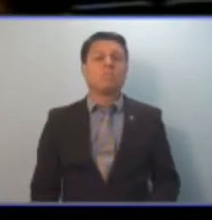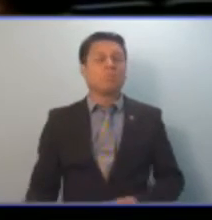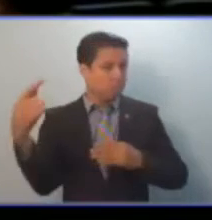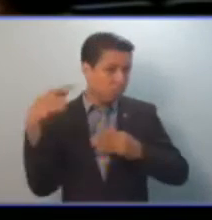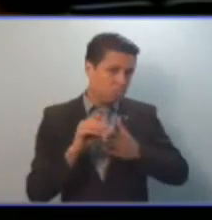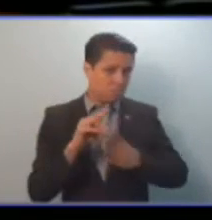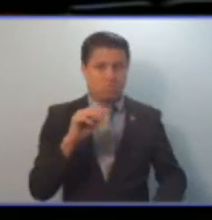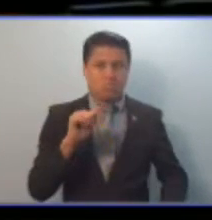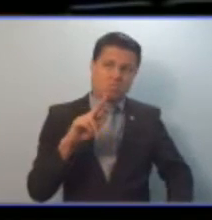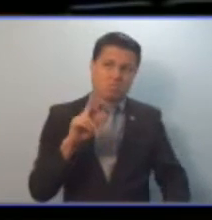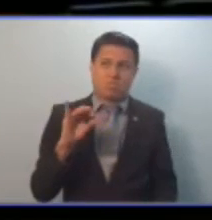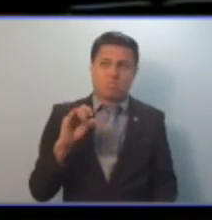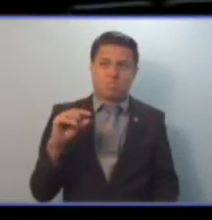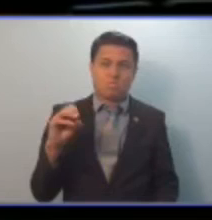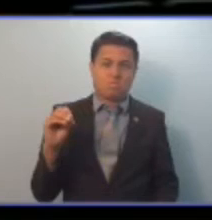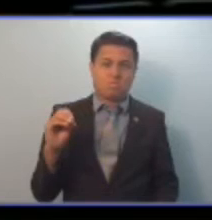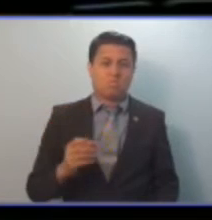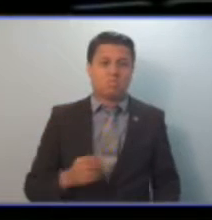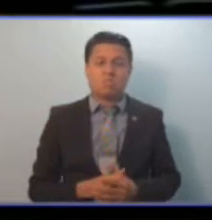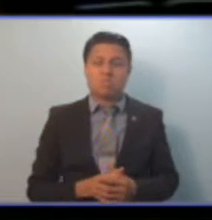Mazariego.